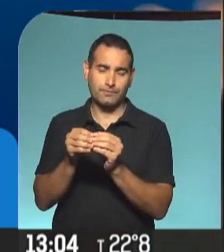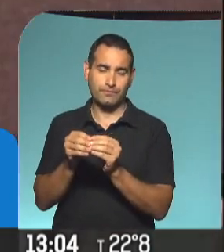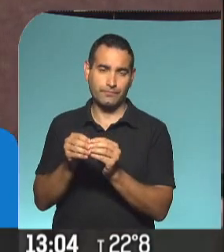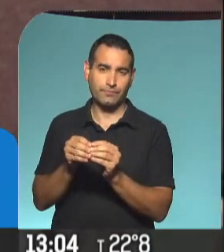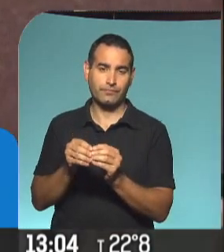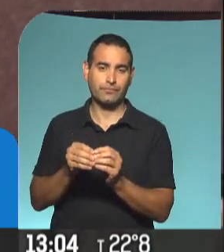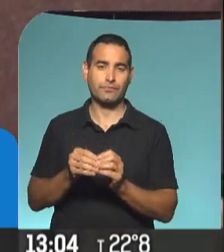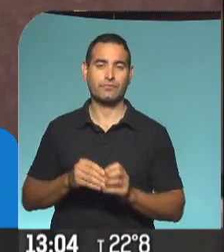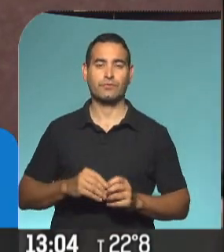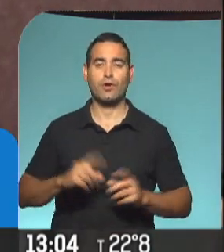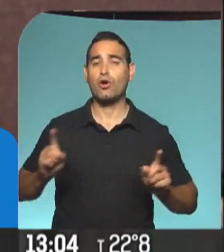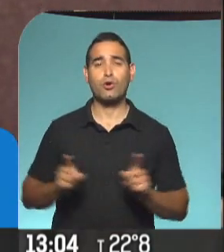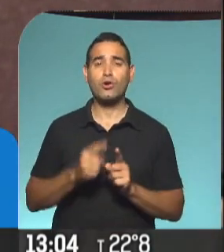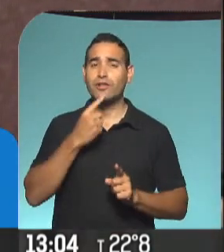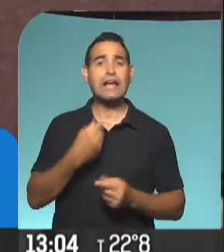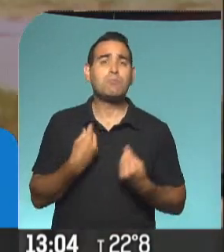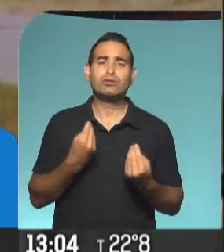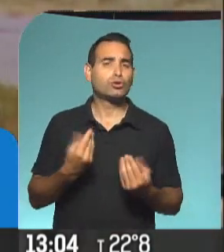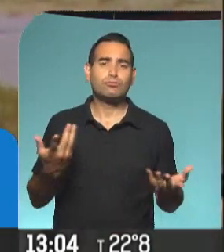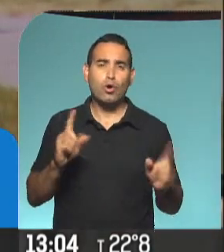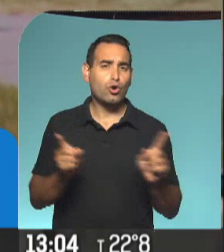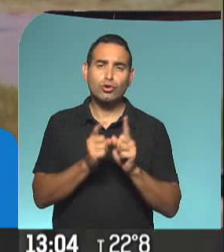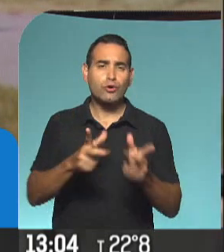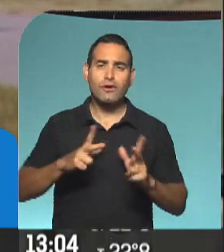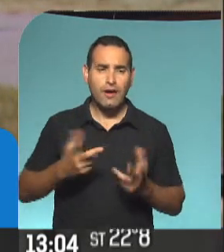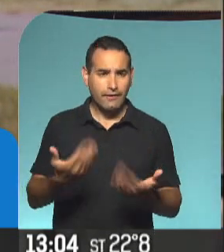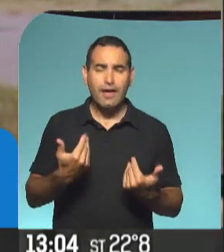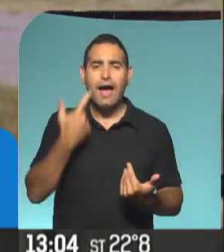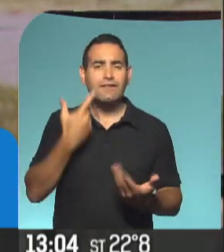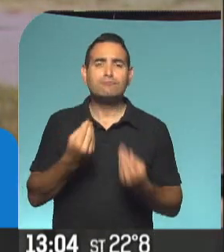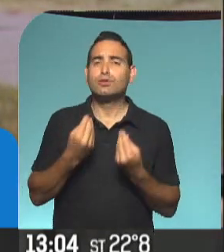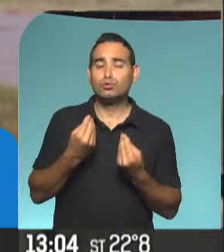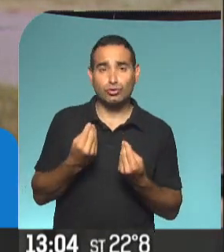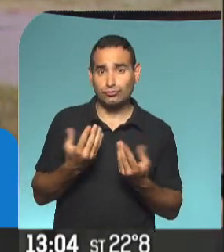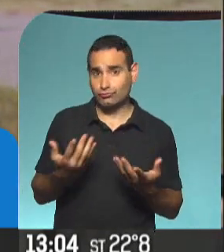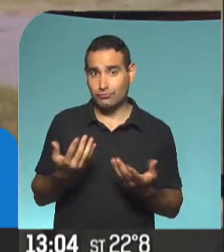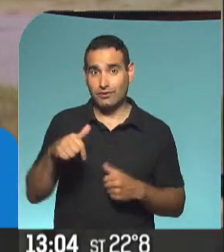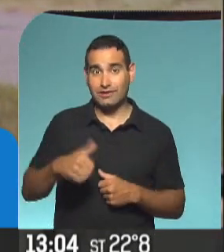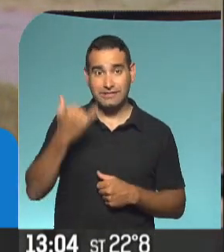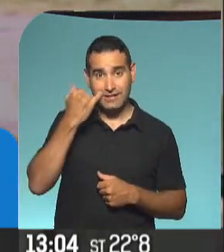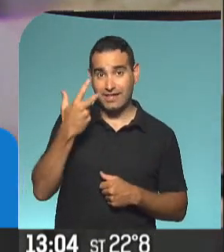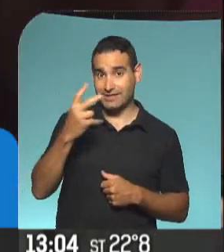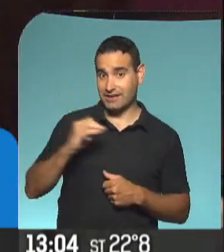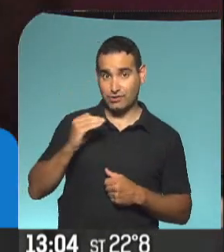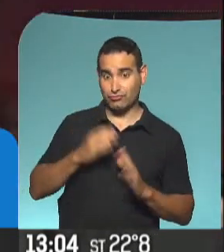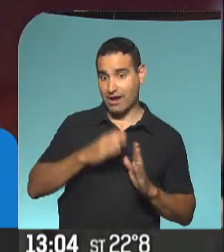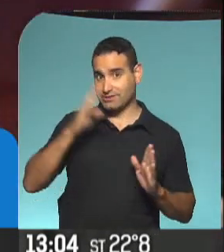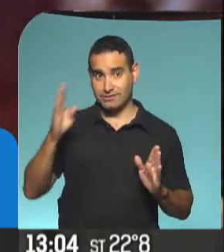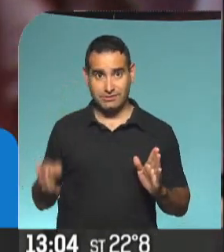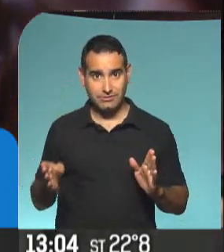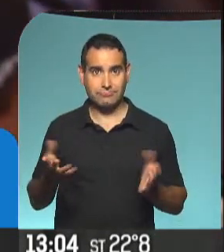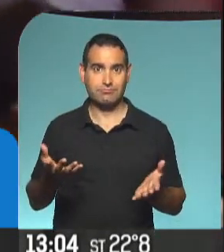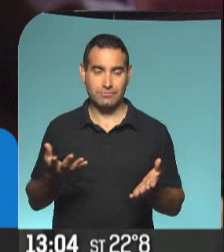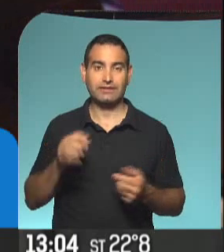para simplificarlo, queremos saber qué pasó primero. Porque es hoy, a más de 3 años, ¿no? Ya llevamos